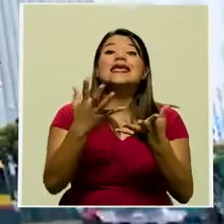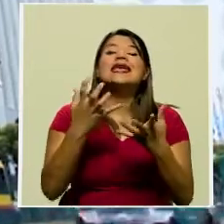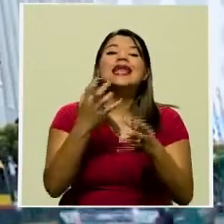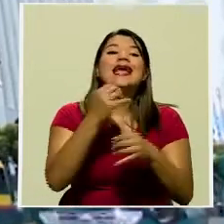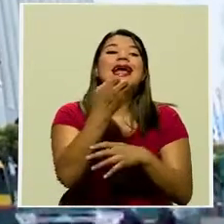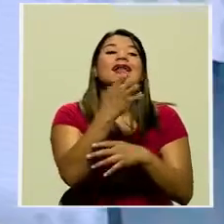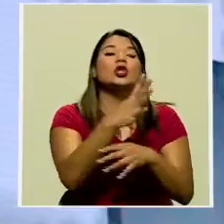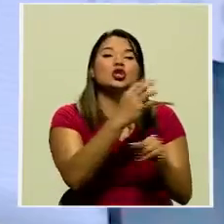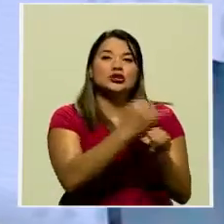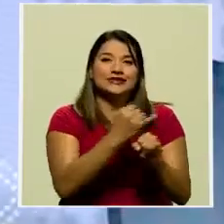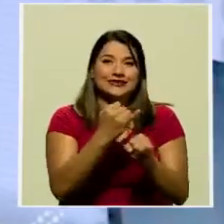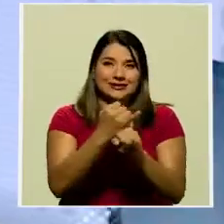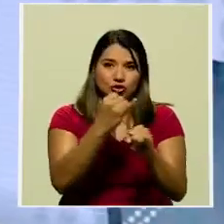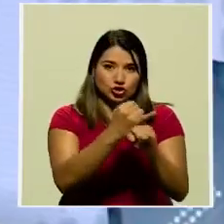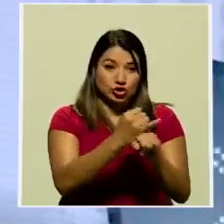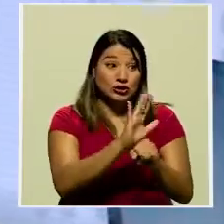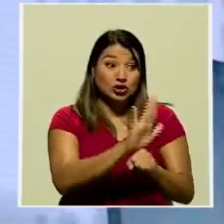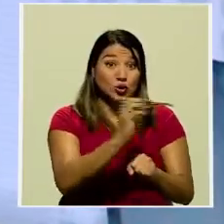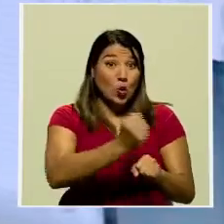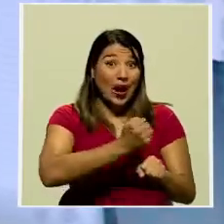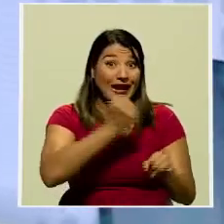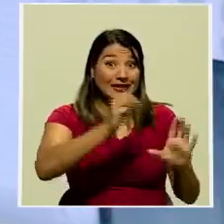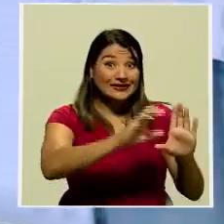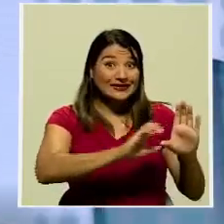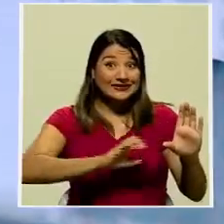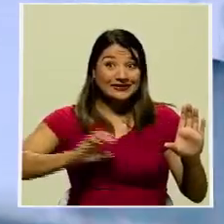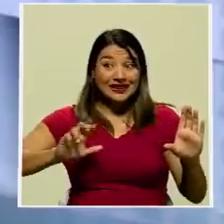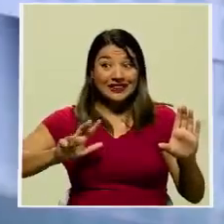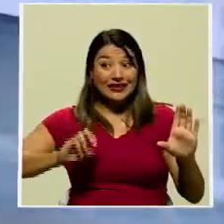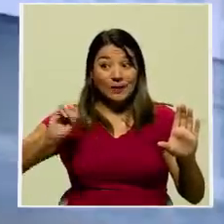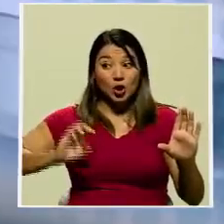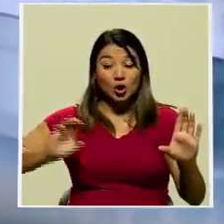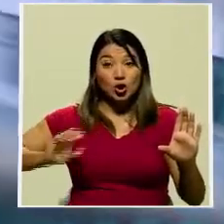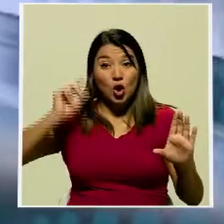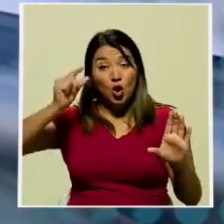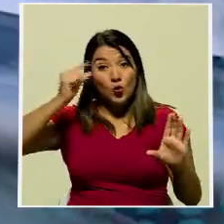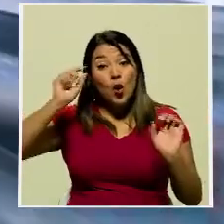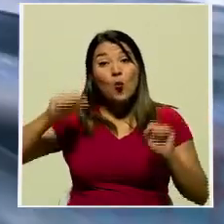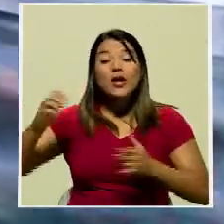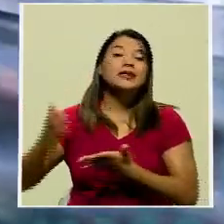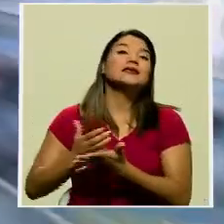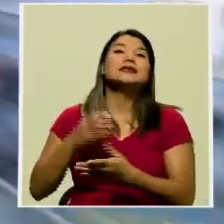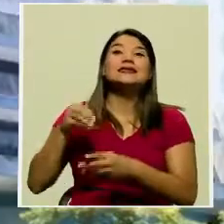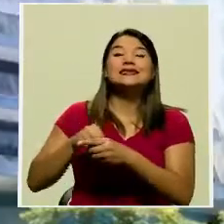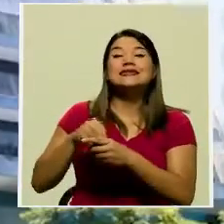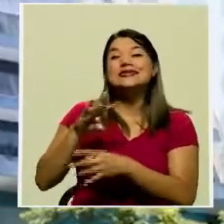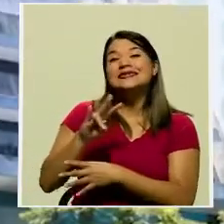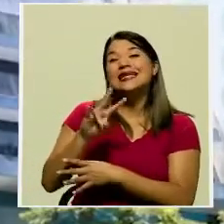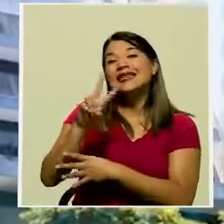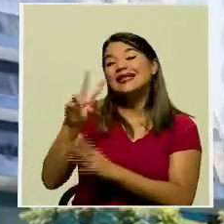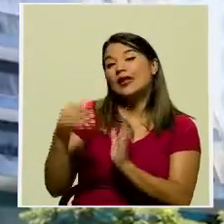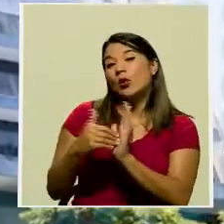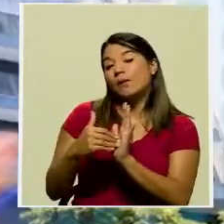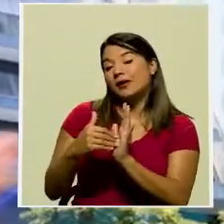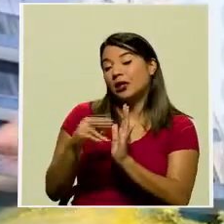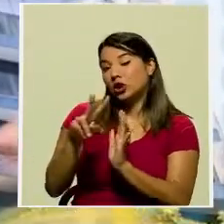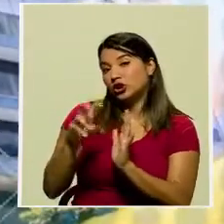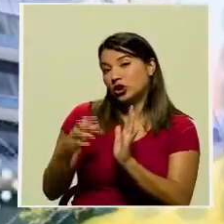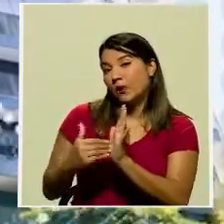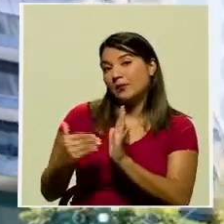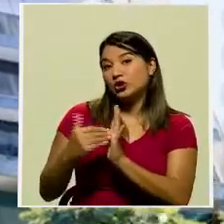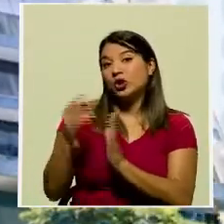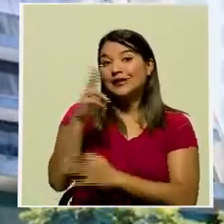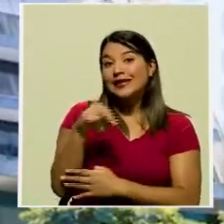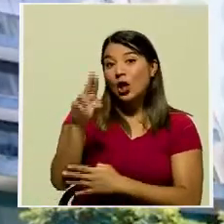el 30% de sus utilidades, se recaudarían 72.200 millones de colones. Sin embargo, no todas